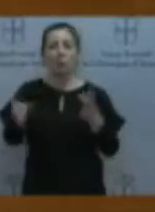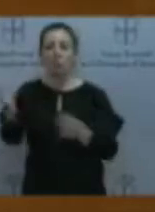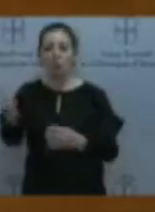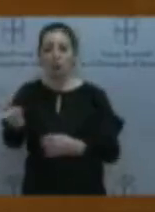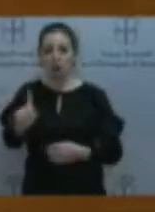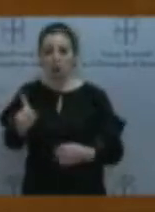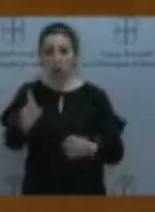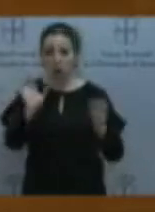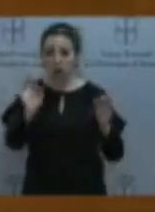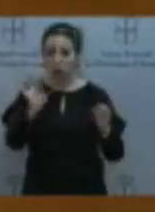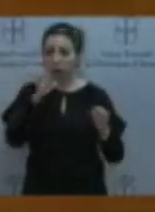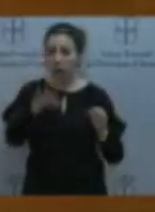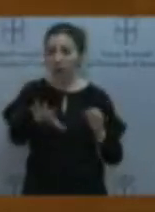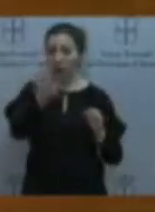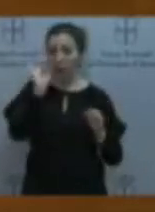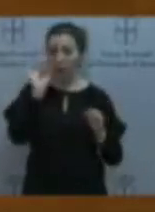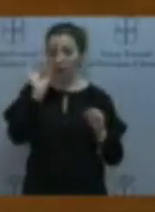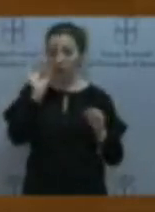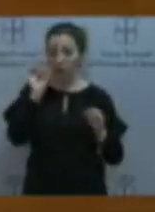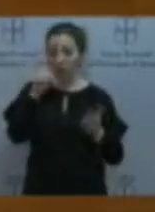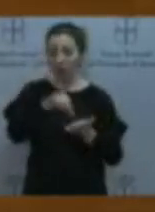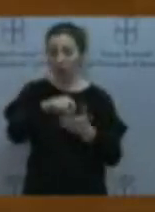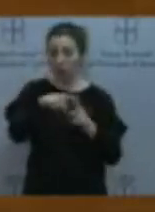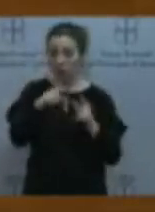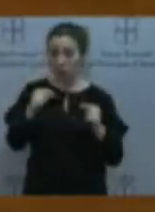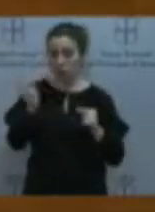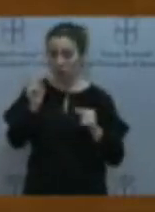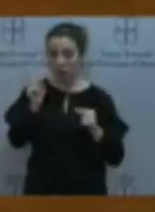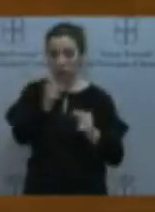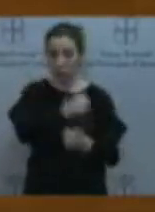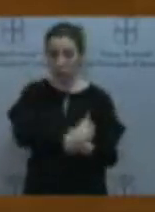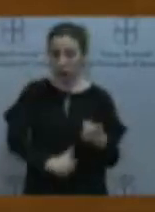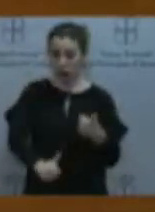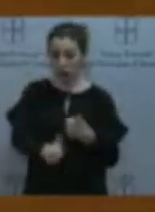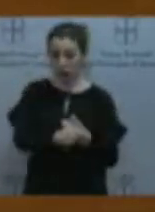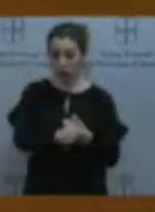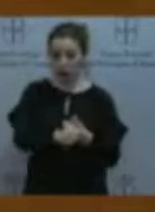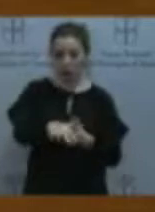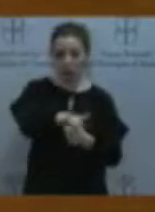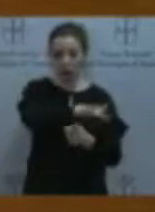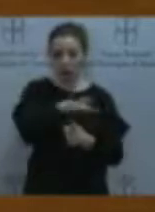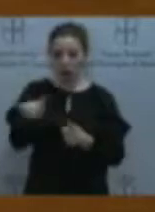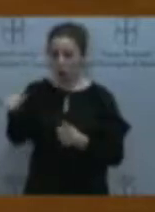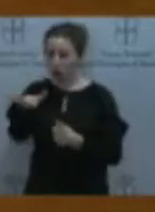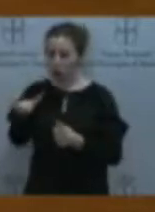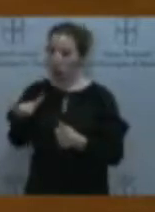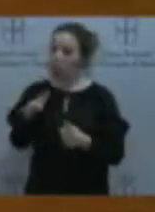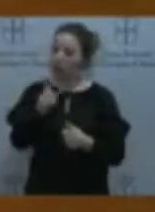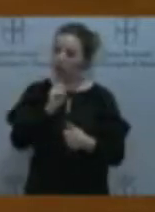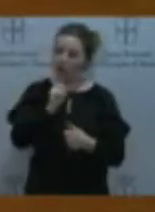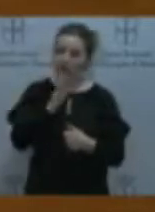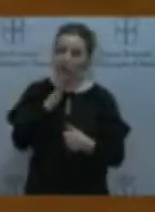había que priorizar las zonas de difícil cobertoria, ¿no? Y eso, a eso en principio se respondió